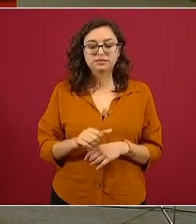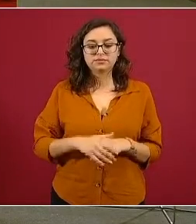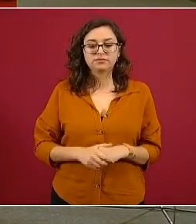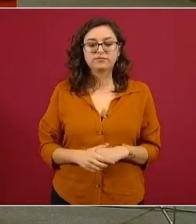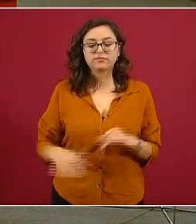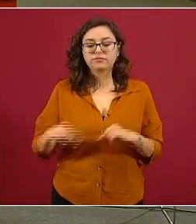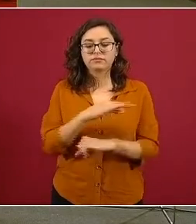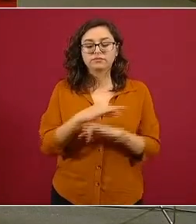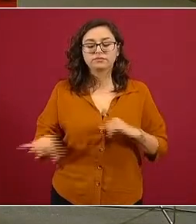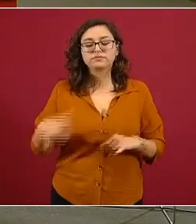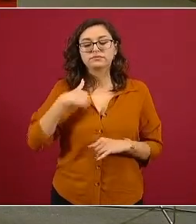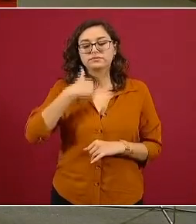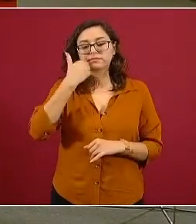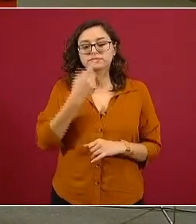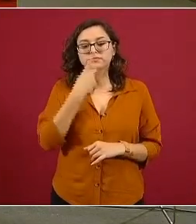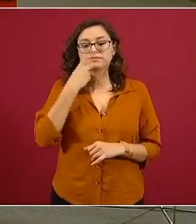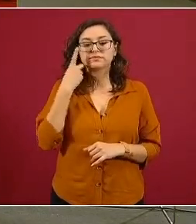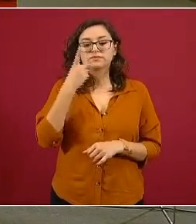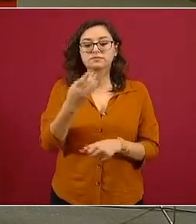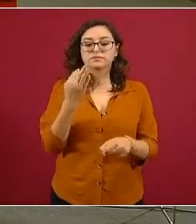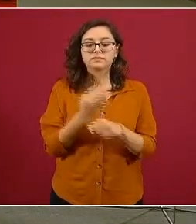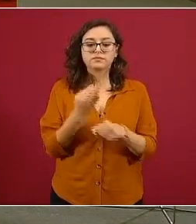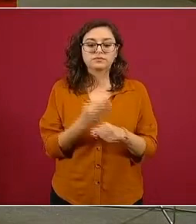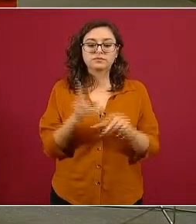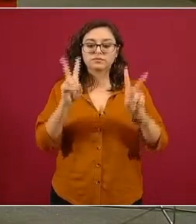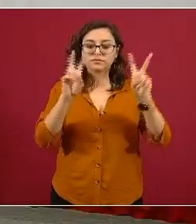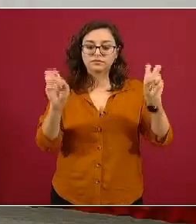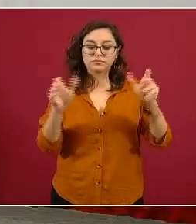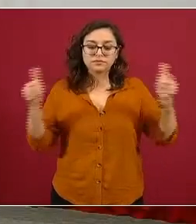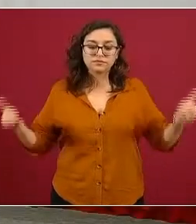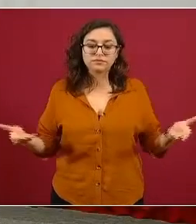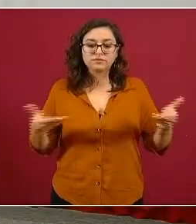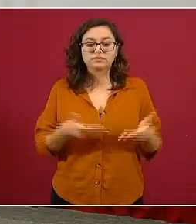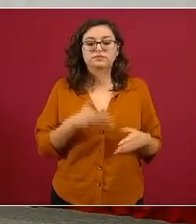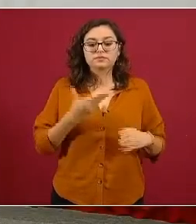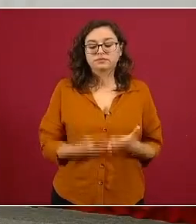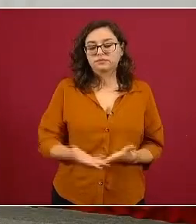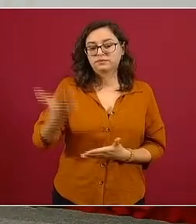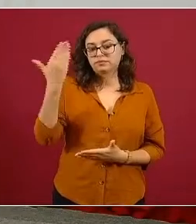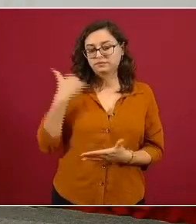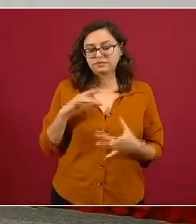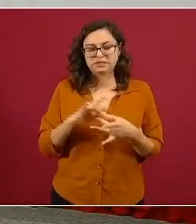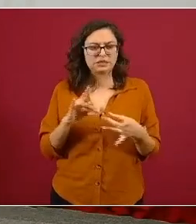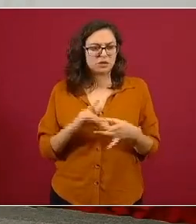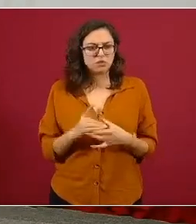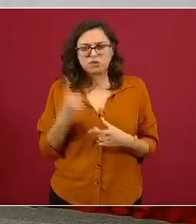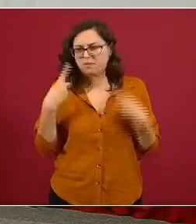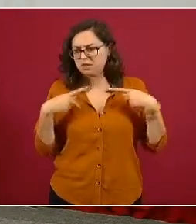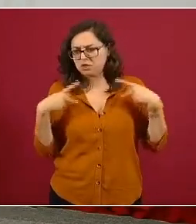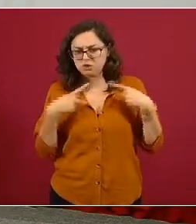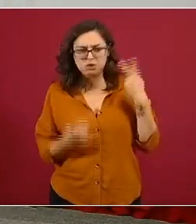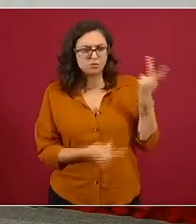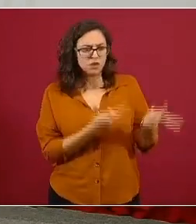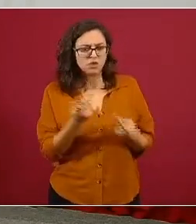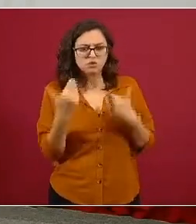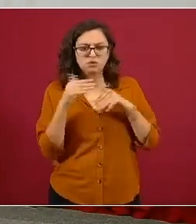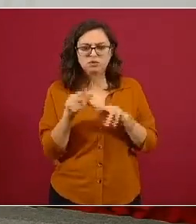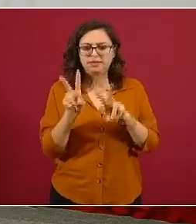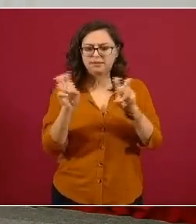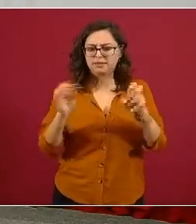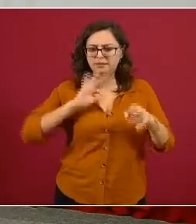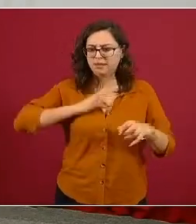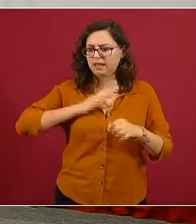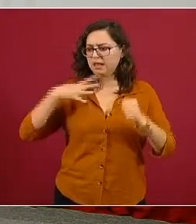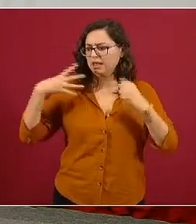este segmento recordándoles por qué trajimos este tema. Lo habíamos comentado hace algunas semanas cuando alguien de ustedes preguntó sobre el brote de